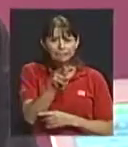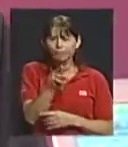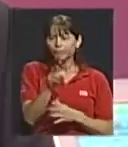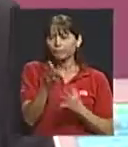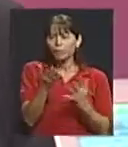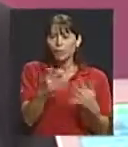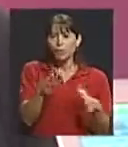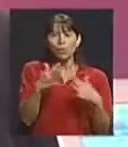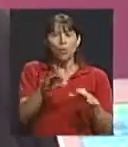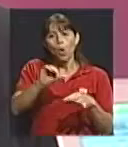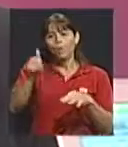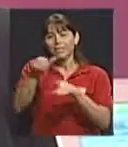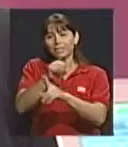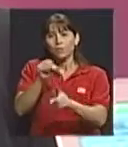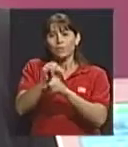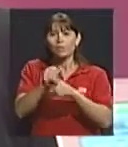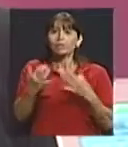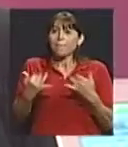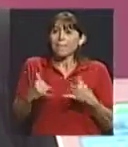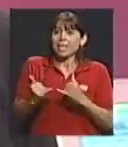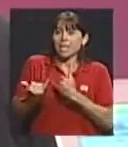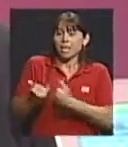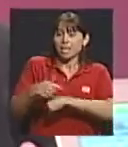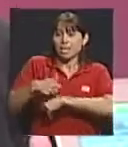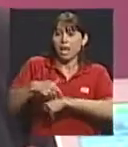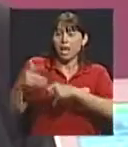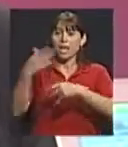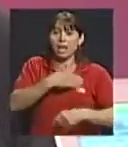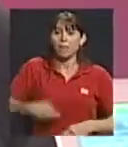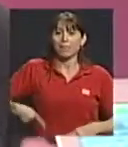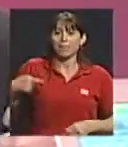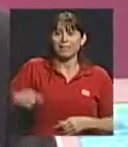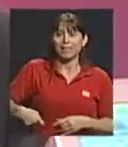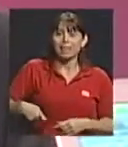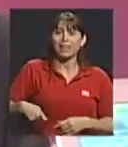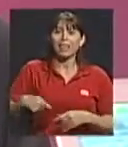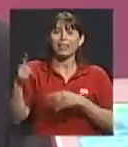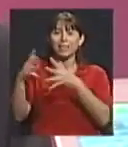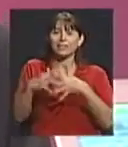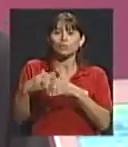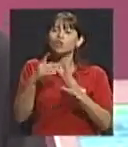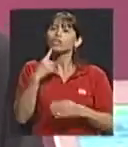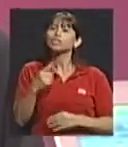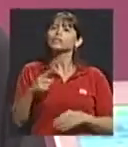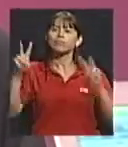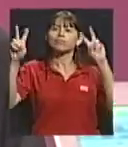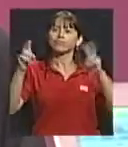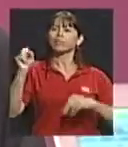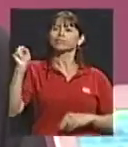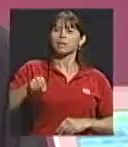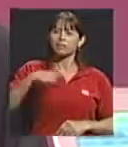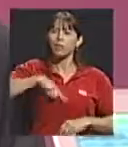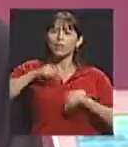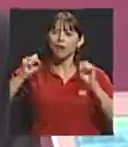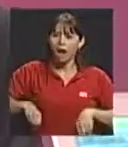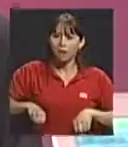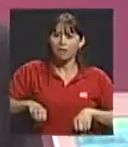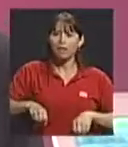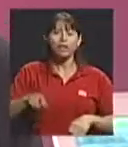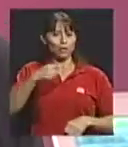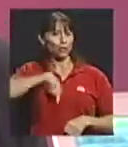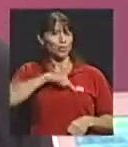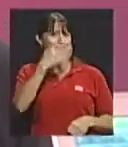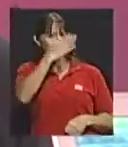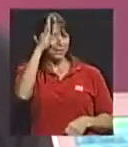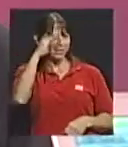Lares mientras el presidente de los Estados Unidos dice yes we can Nosotros sí podemos nuestra presidenta dice nosotros no